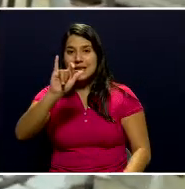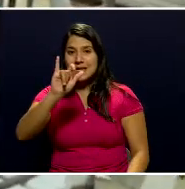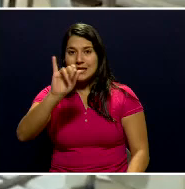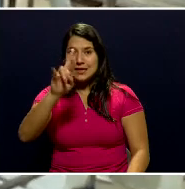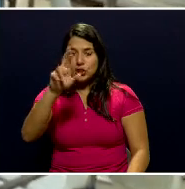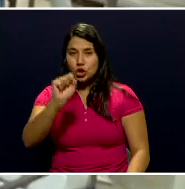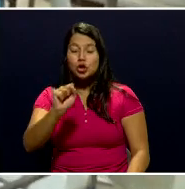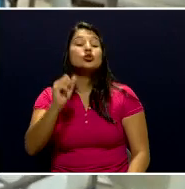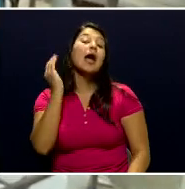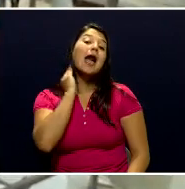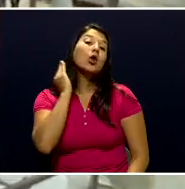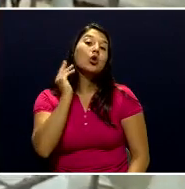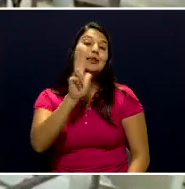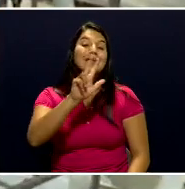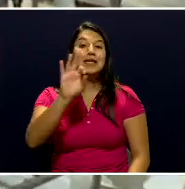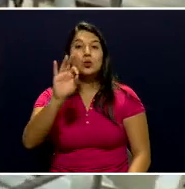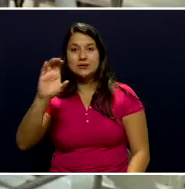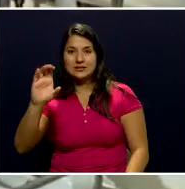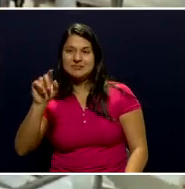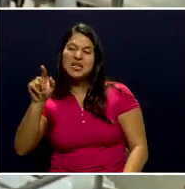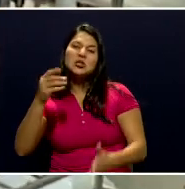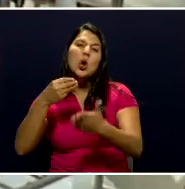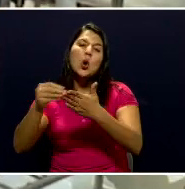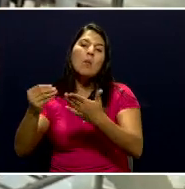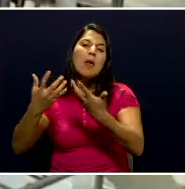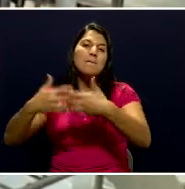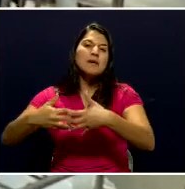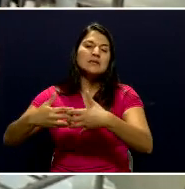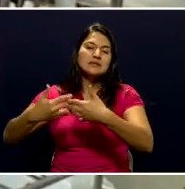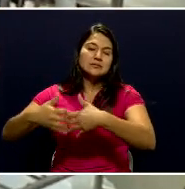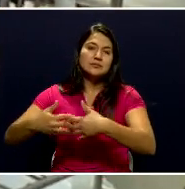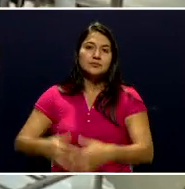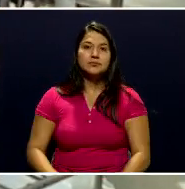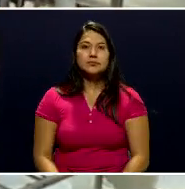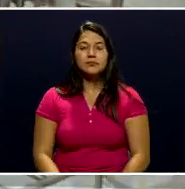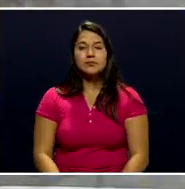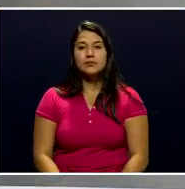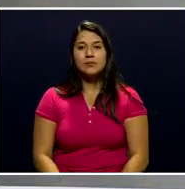alcohol 39C, el cual es comprado por industrias de alcohol en gel.